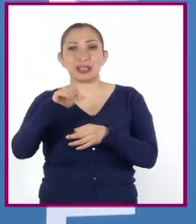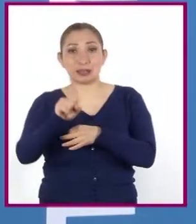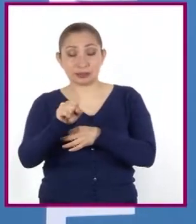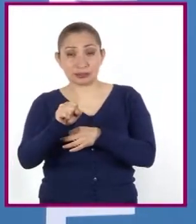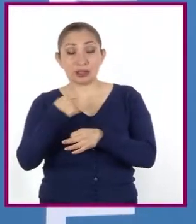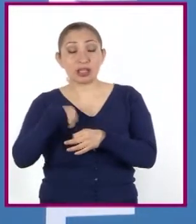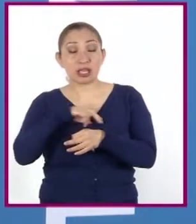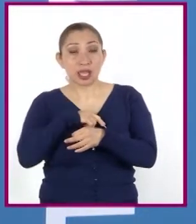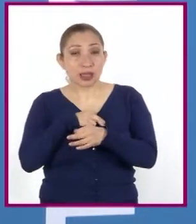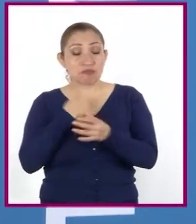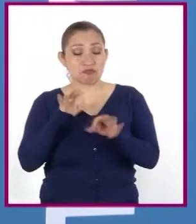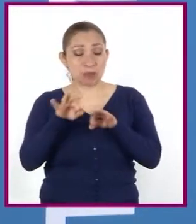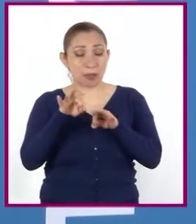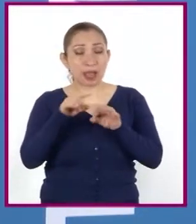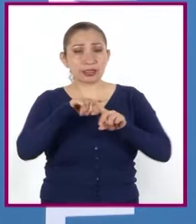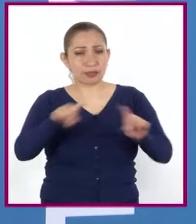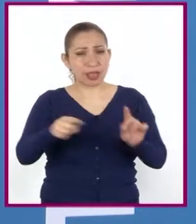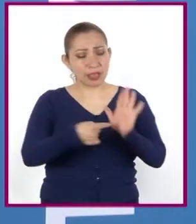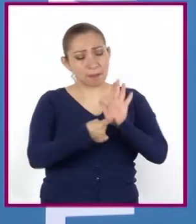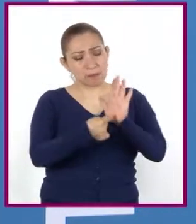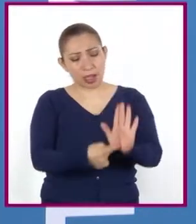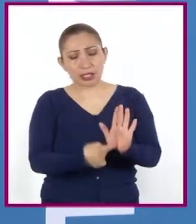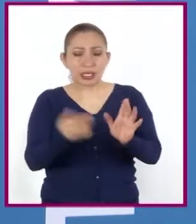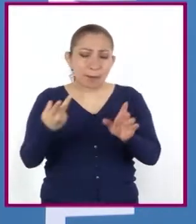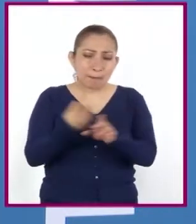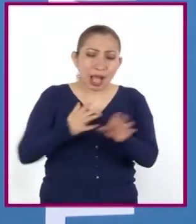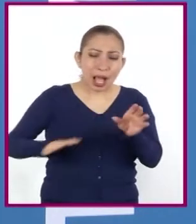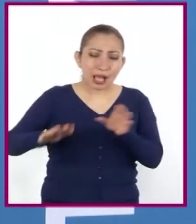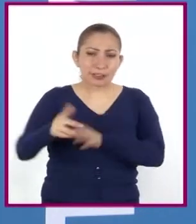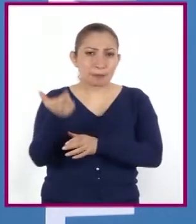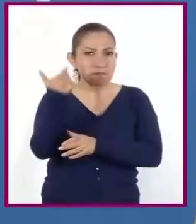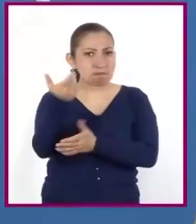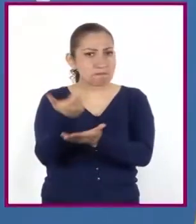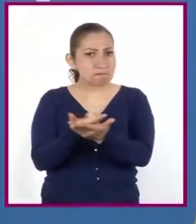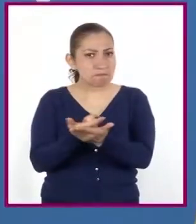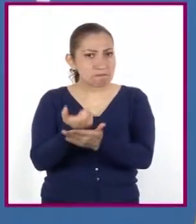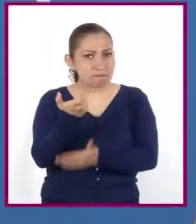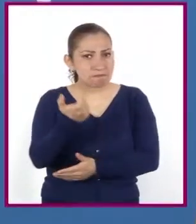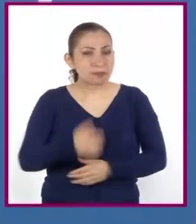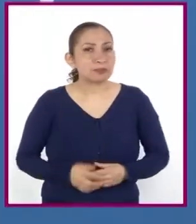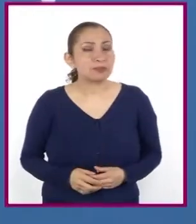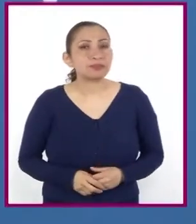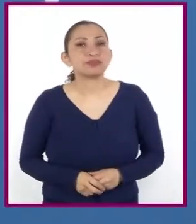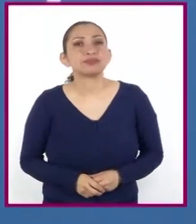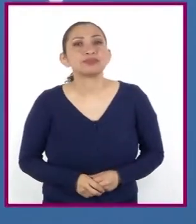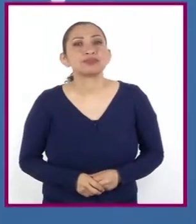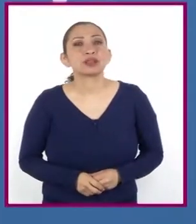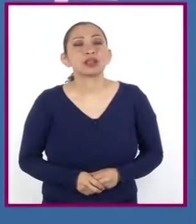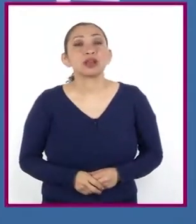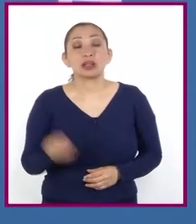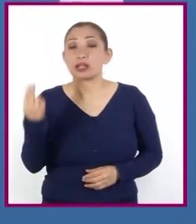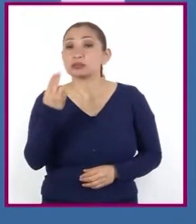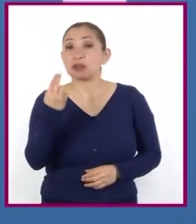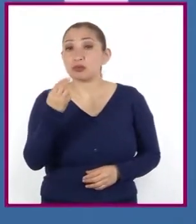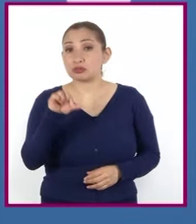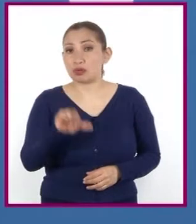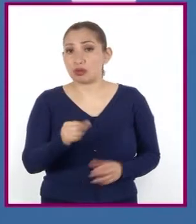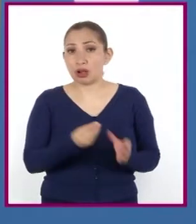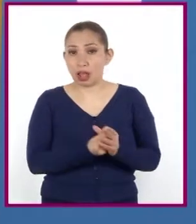en representar diferentes situaciones y fenómenos de la economía. Lo que vamos a necesitar